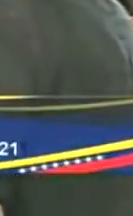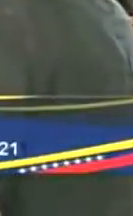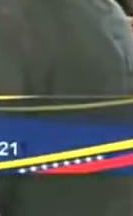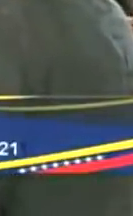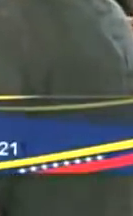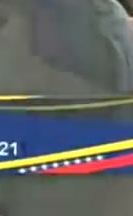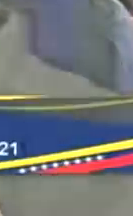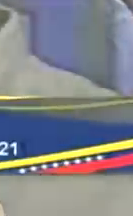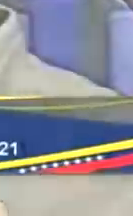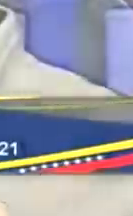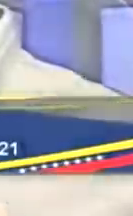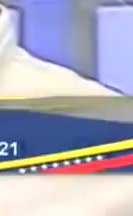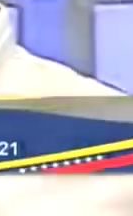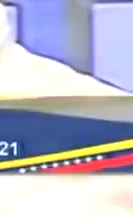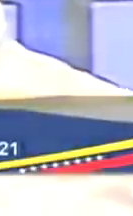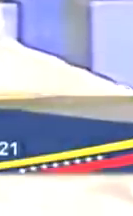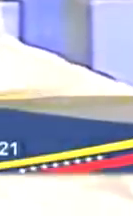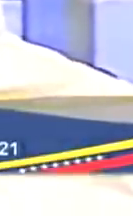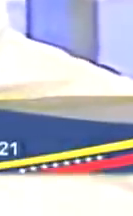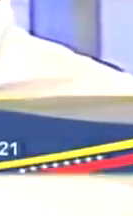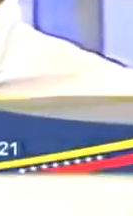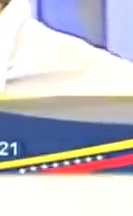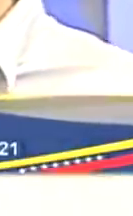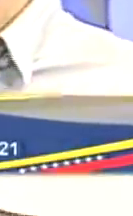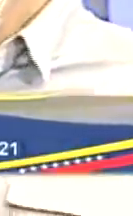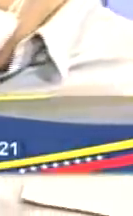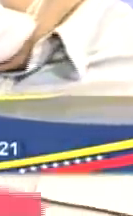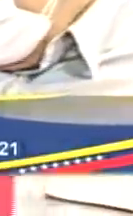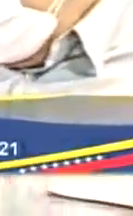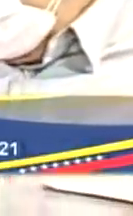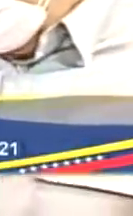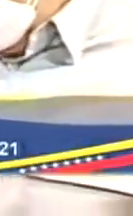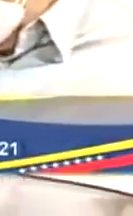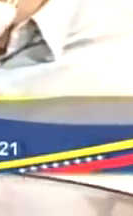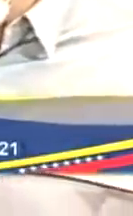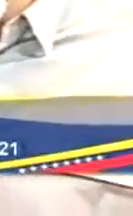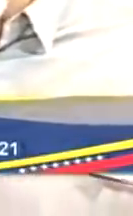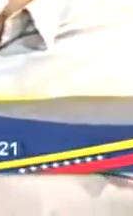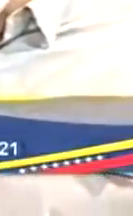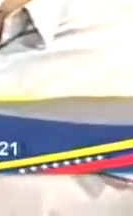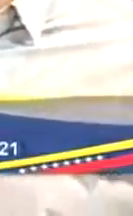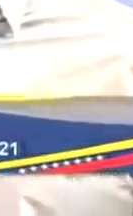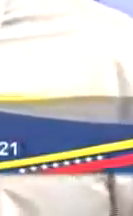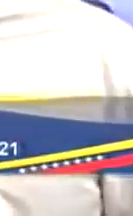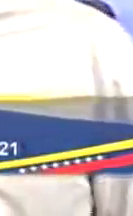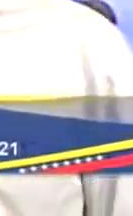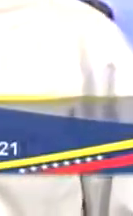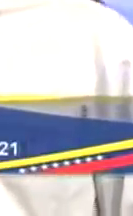y realizaciones transcurridos desde el triunfo del pueblo en la batalla de Carabobo.